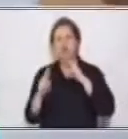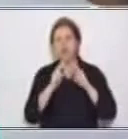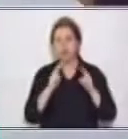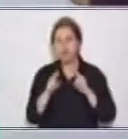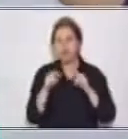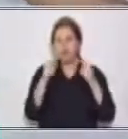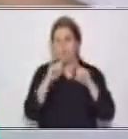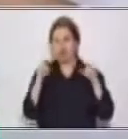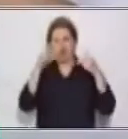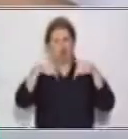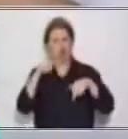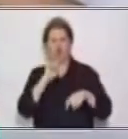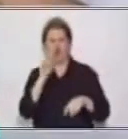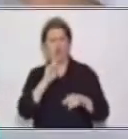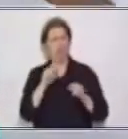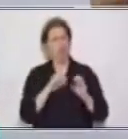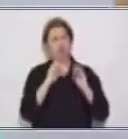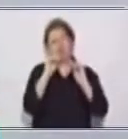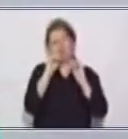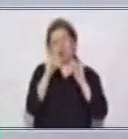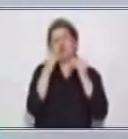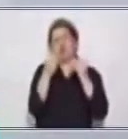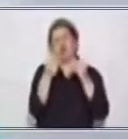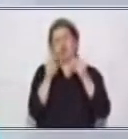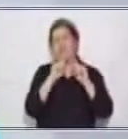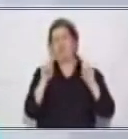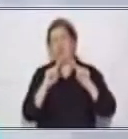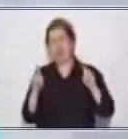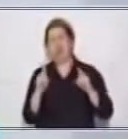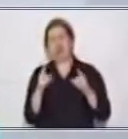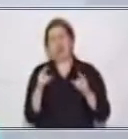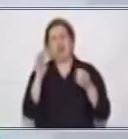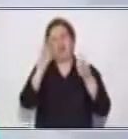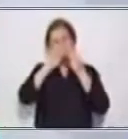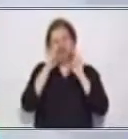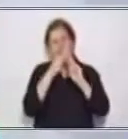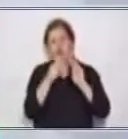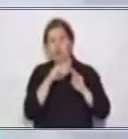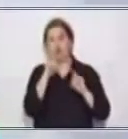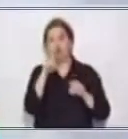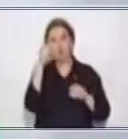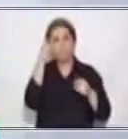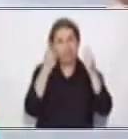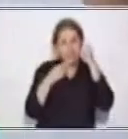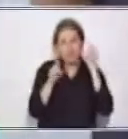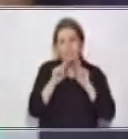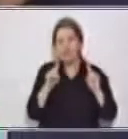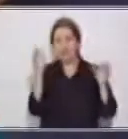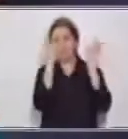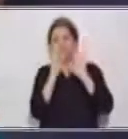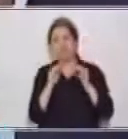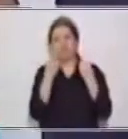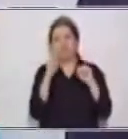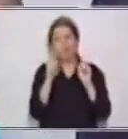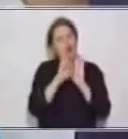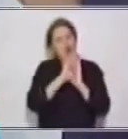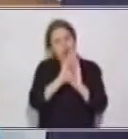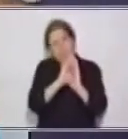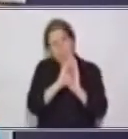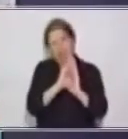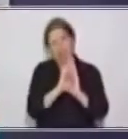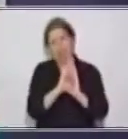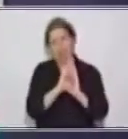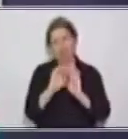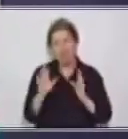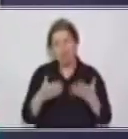hacer muchas multiplicaciones. Quiero que tú pienses maneras diferentes de hacerlo. Por ejemplo, ¿qué